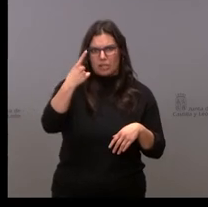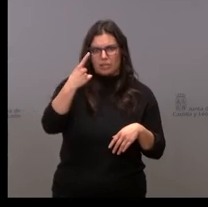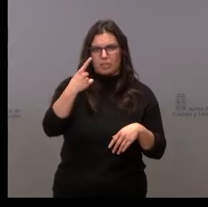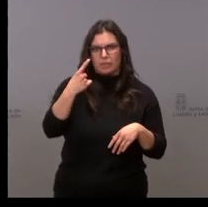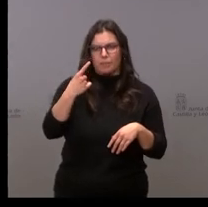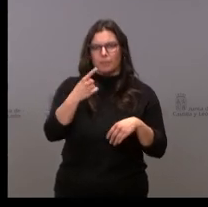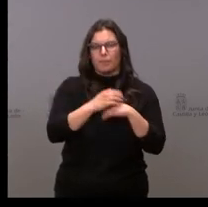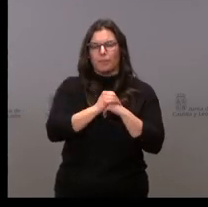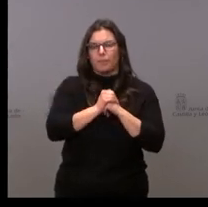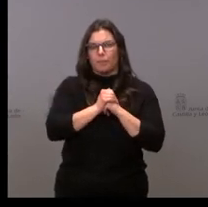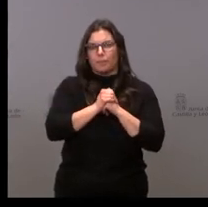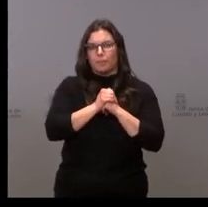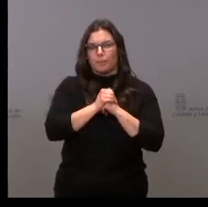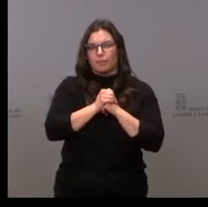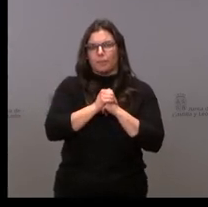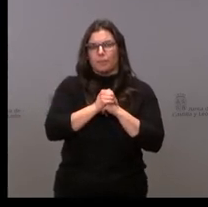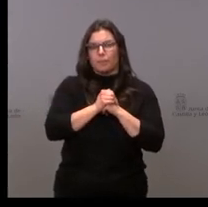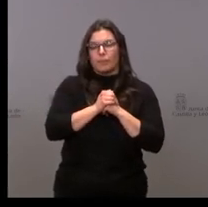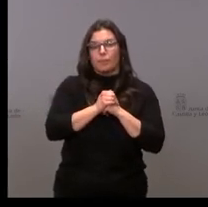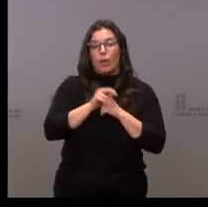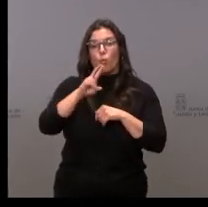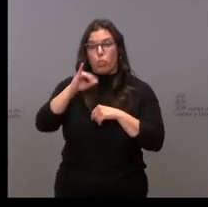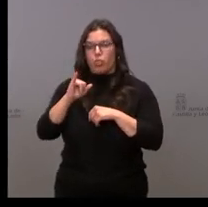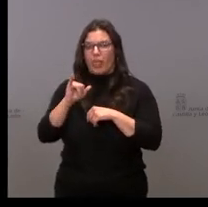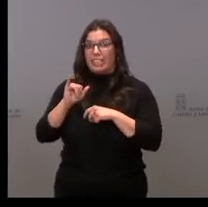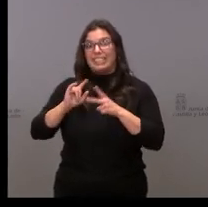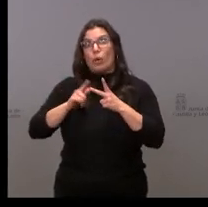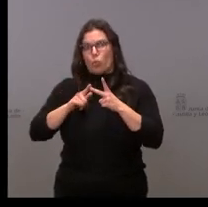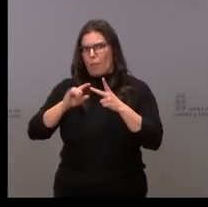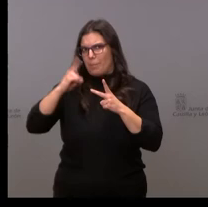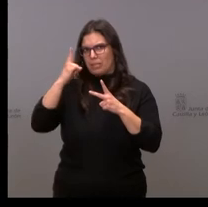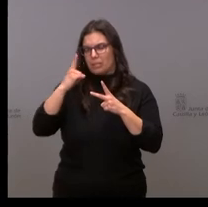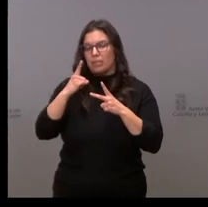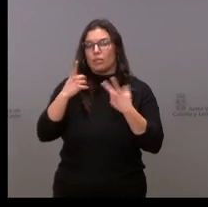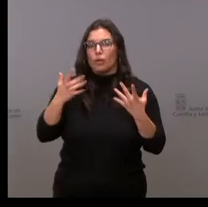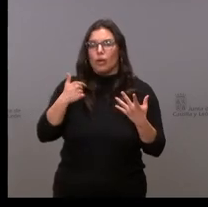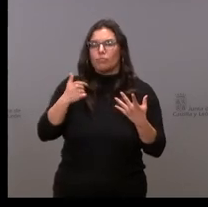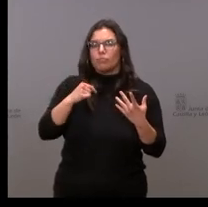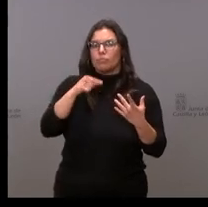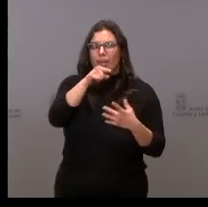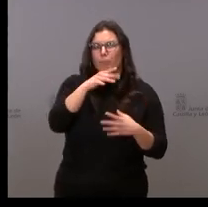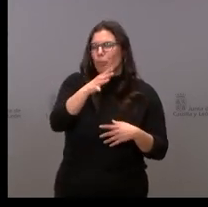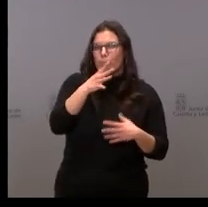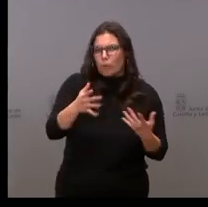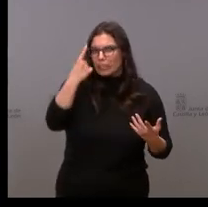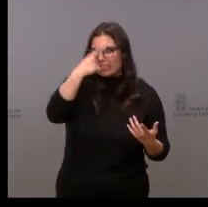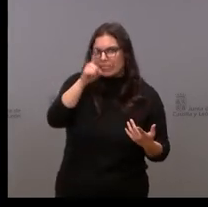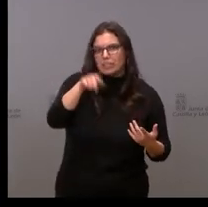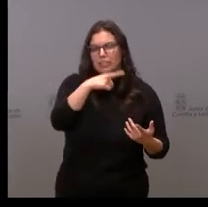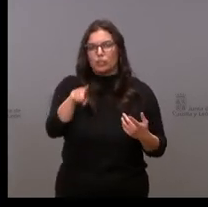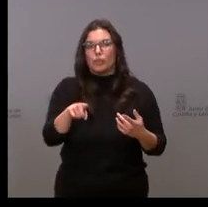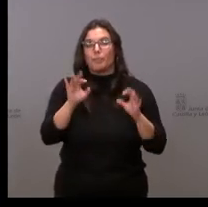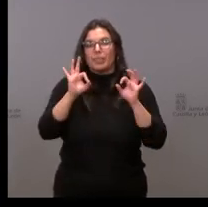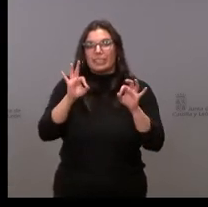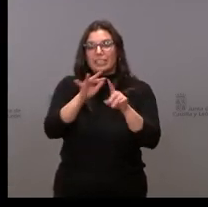en de pacientes el mushing quería ver si hay algún factor que lo explique o qué lo atribuye y más concretamente en los